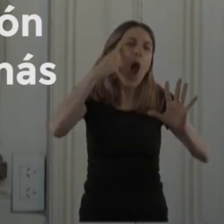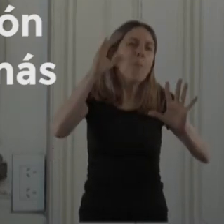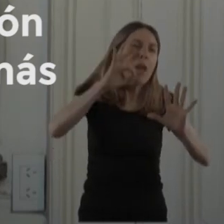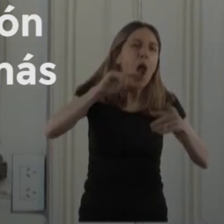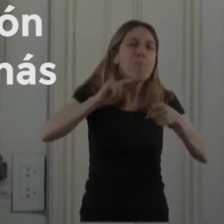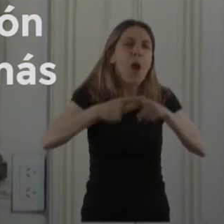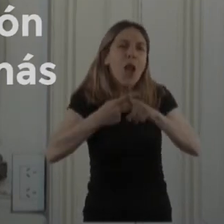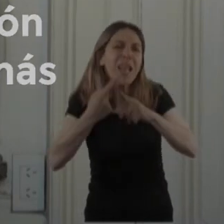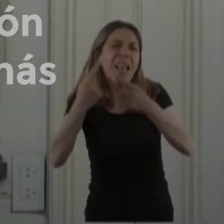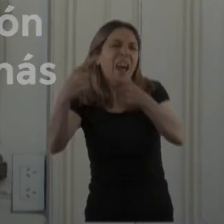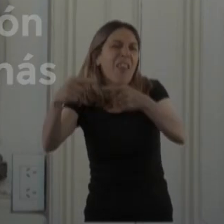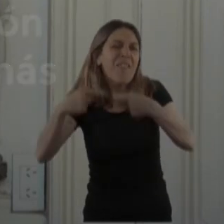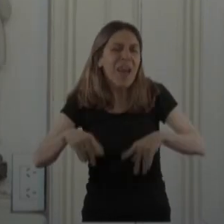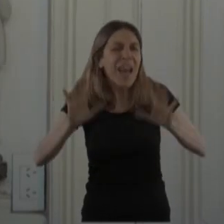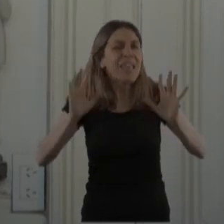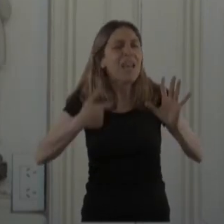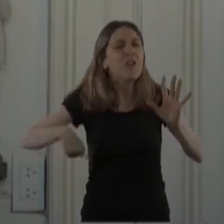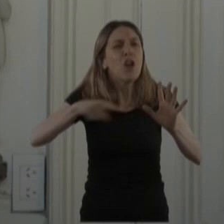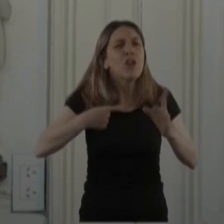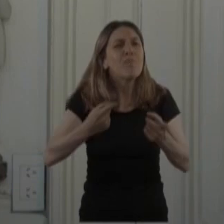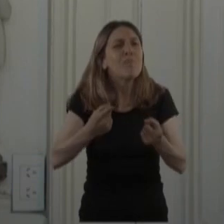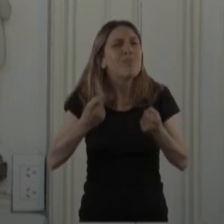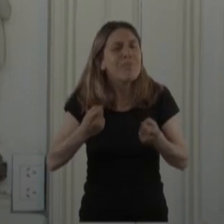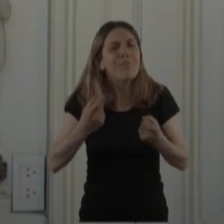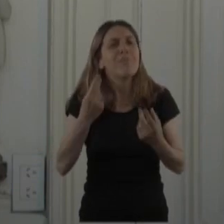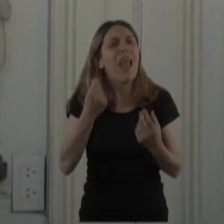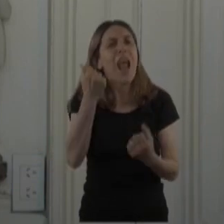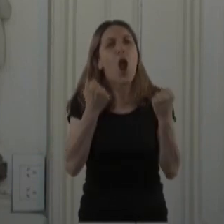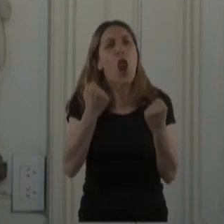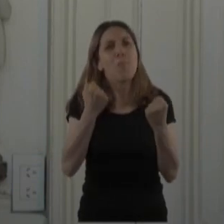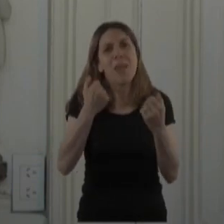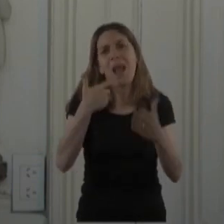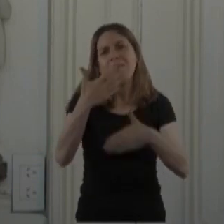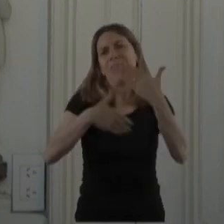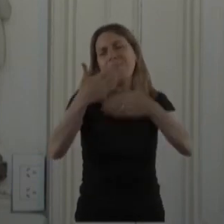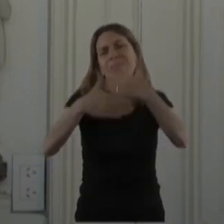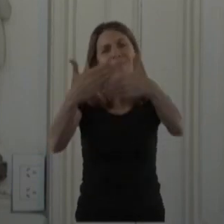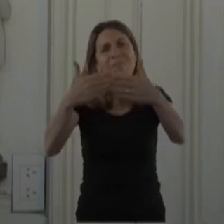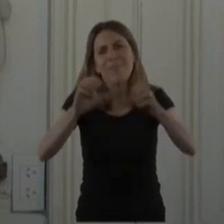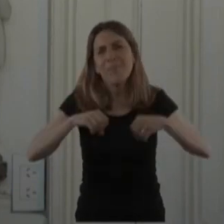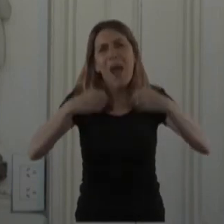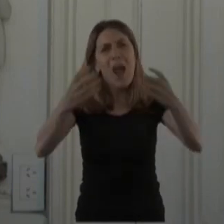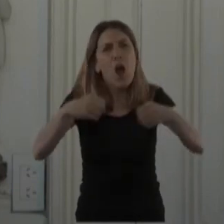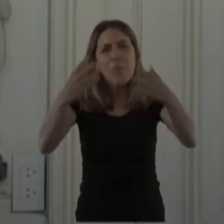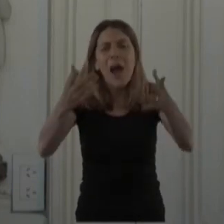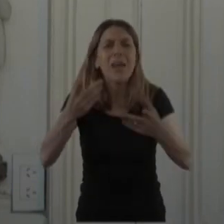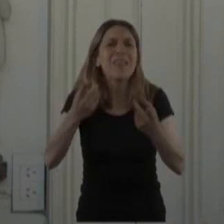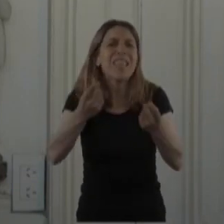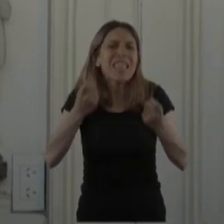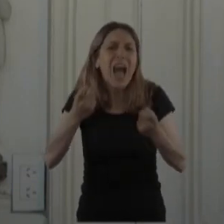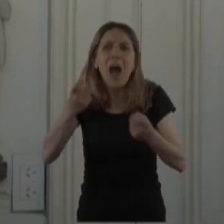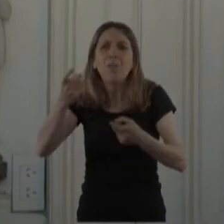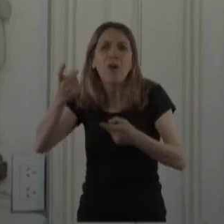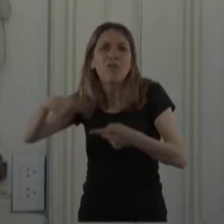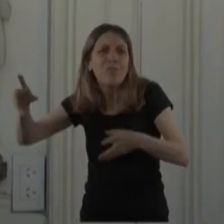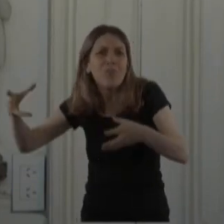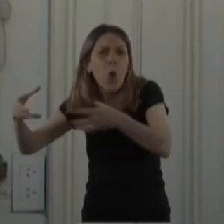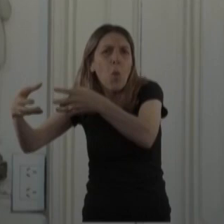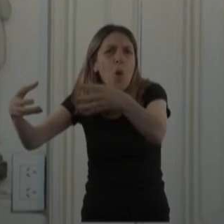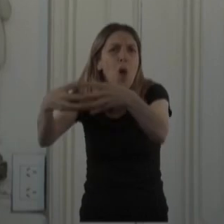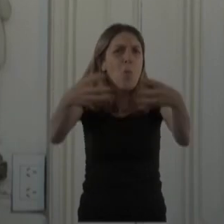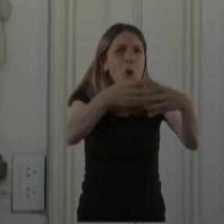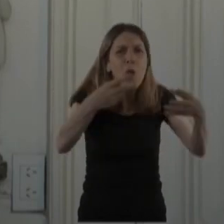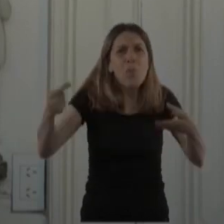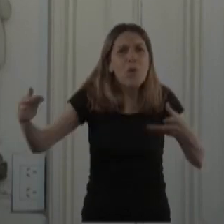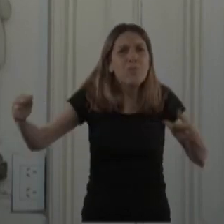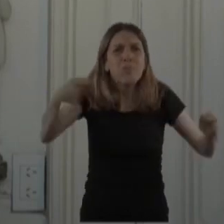distintas, porque lo que necesitamos es poner de pie la economía argentina, necesitamos inversores que produzcan,